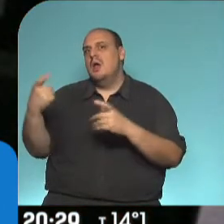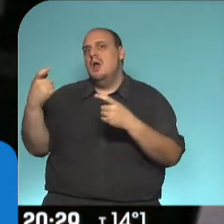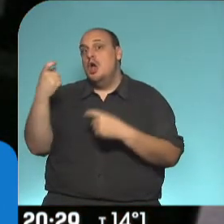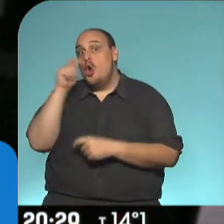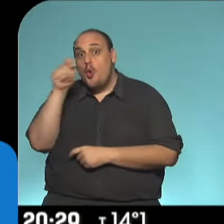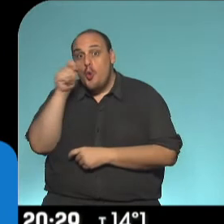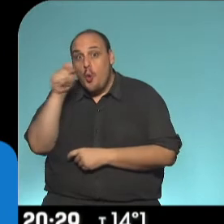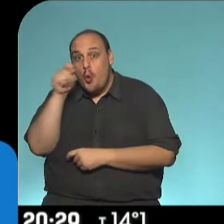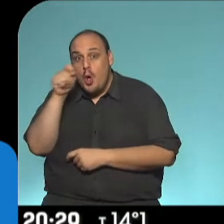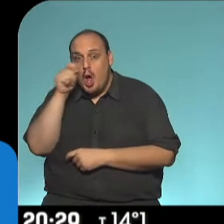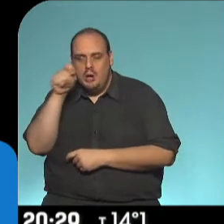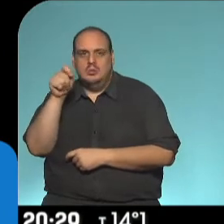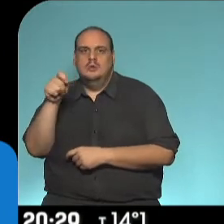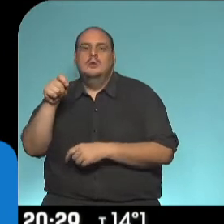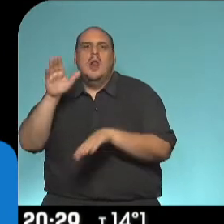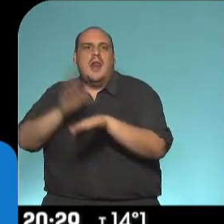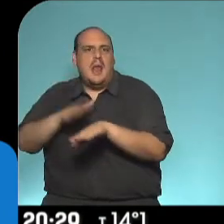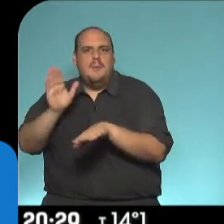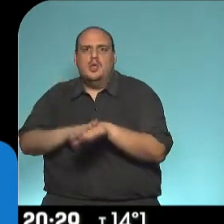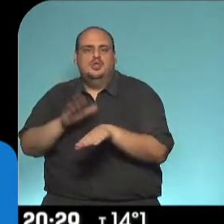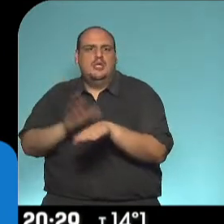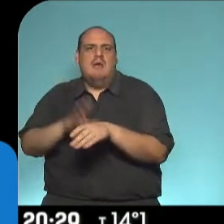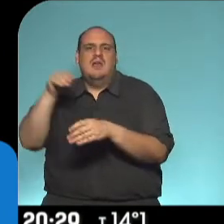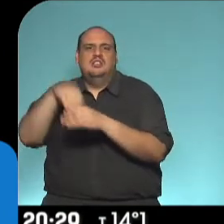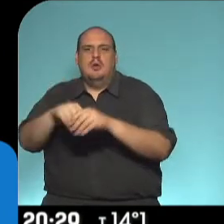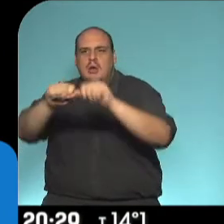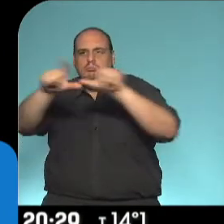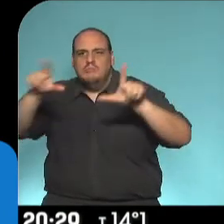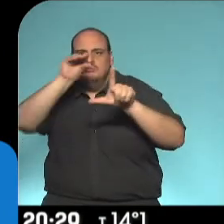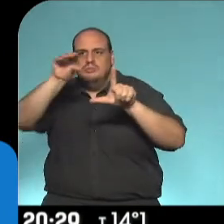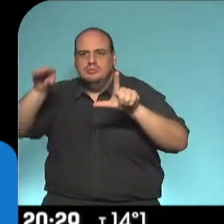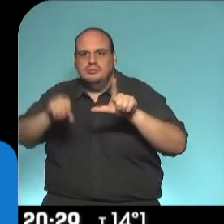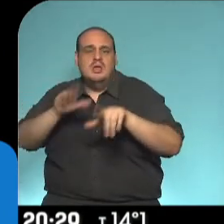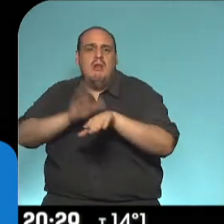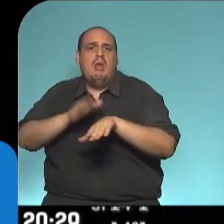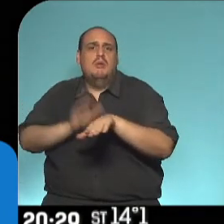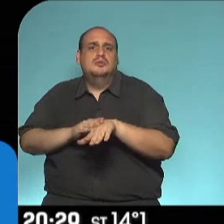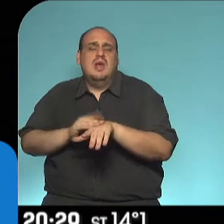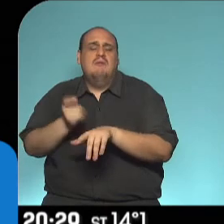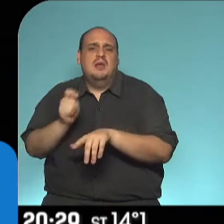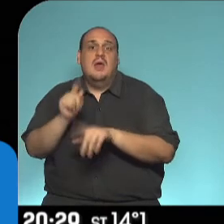exclusiva propietaria, administradora y responsable del contenido de la plataforma y del riesgo que conlleva la